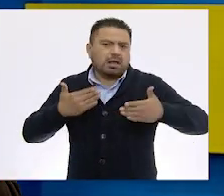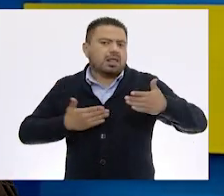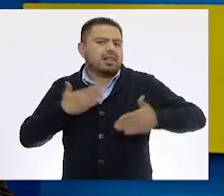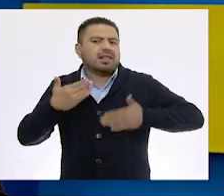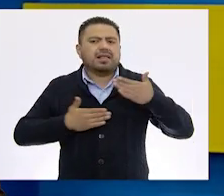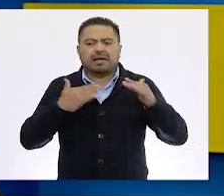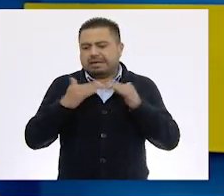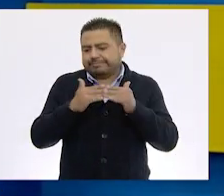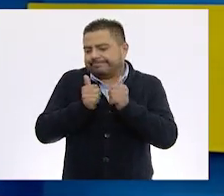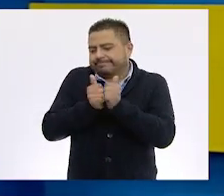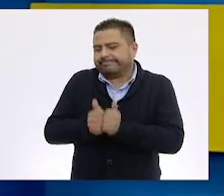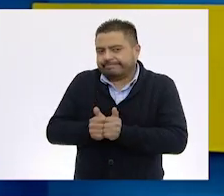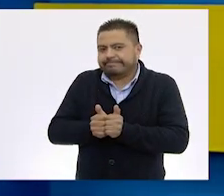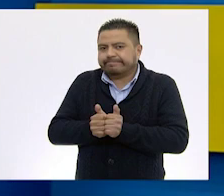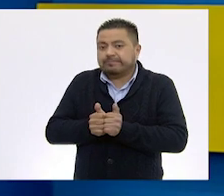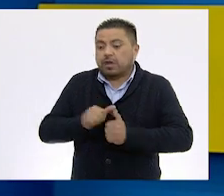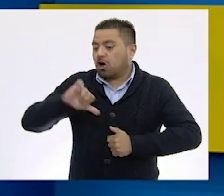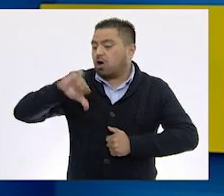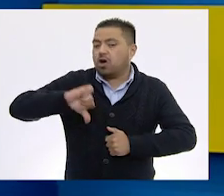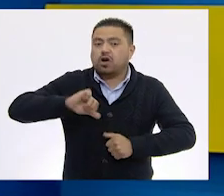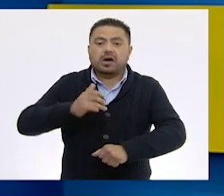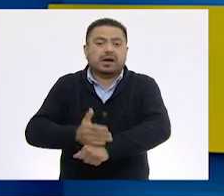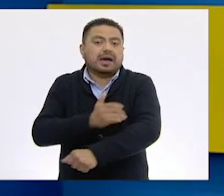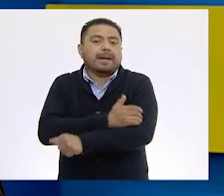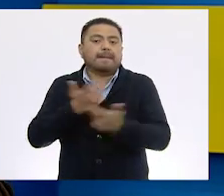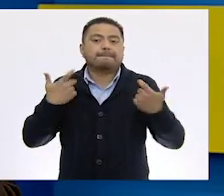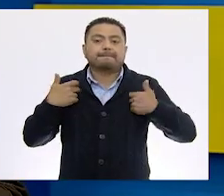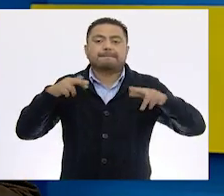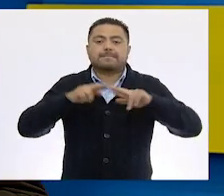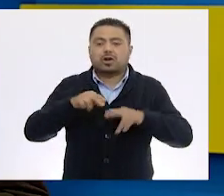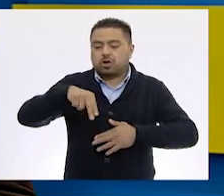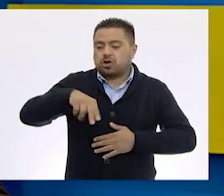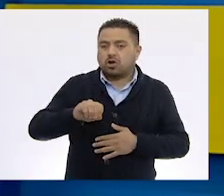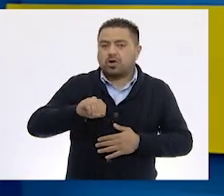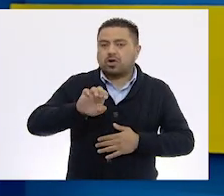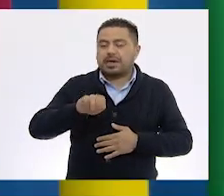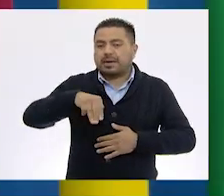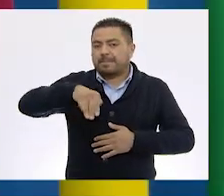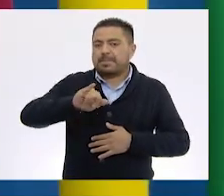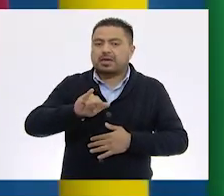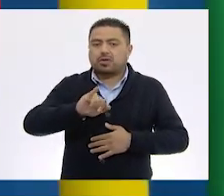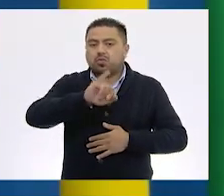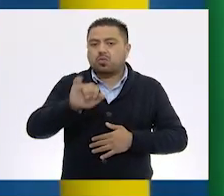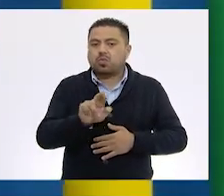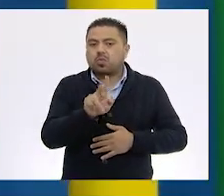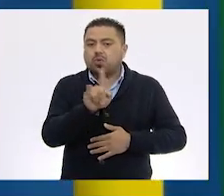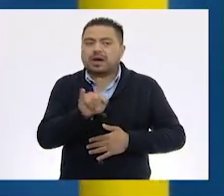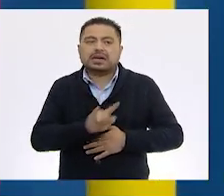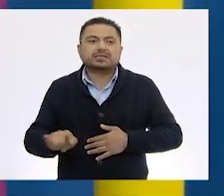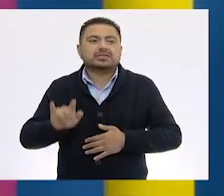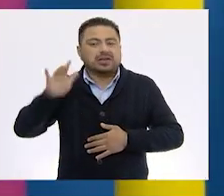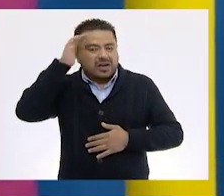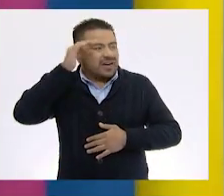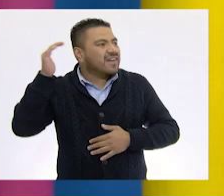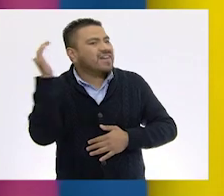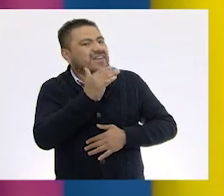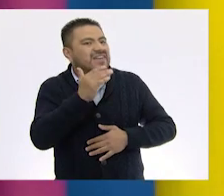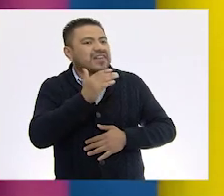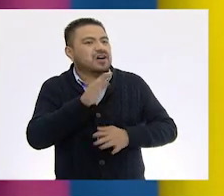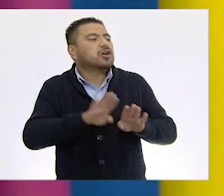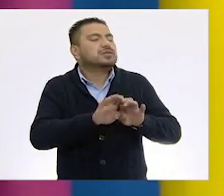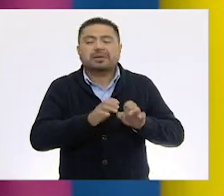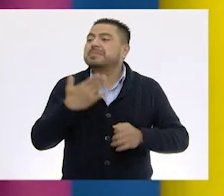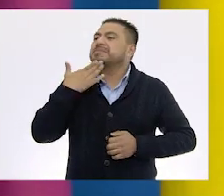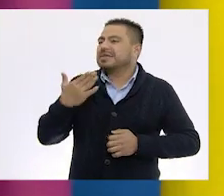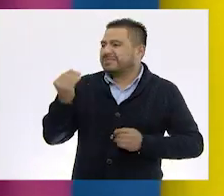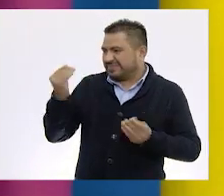divertirnos desde nuestros hogares. Hoy nos acompaña la maestra Noemí Juárez. Maestra, bienvenida. Hola Juan Carlos, ¿cómo estás? Muy bien, maestra,